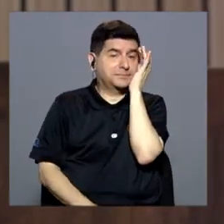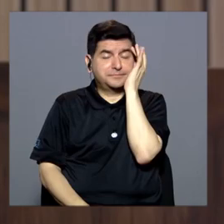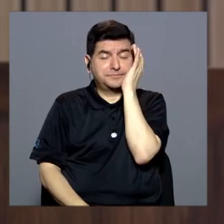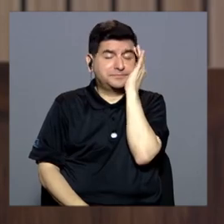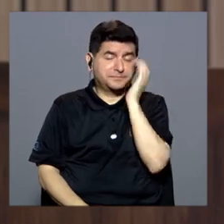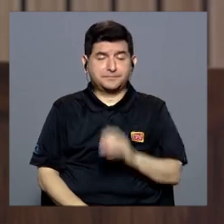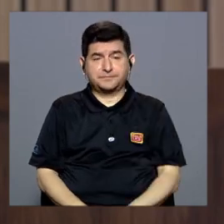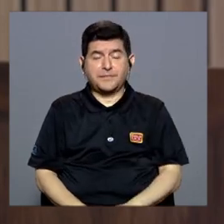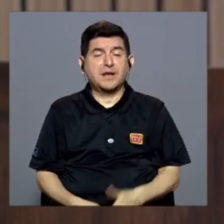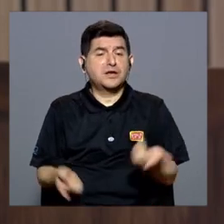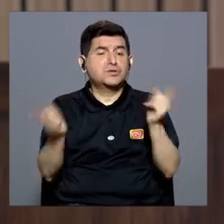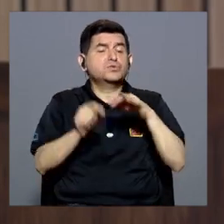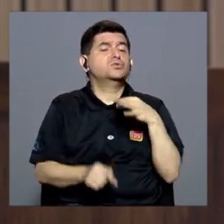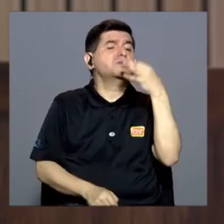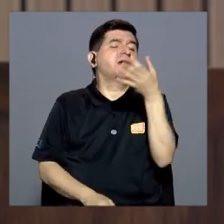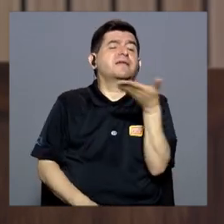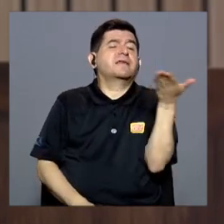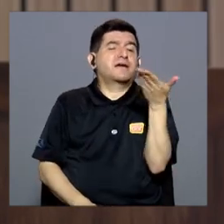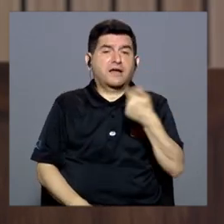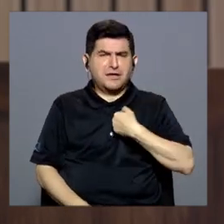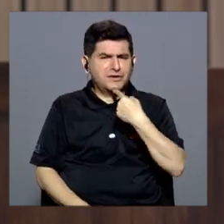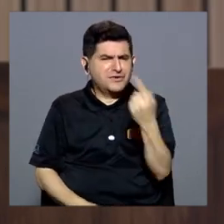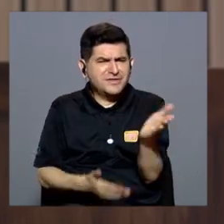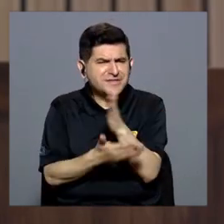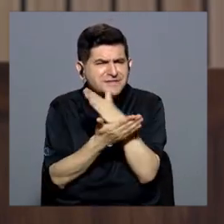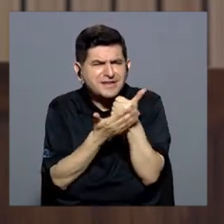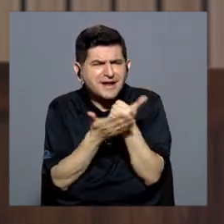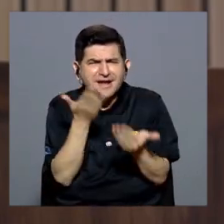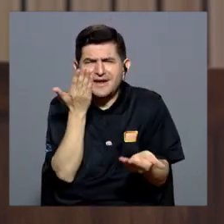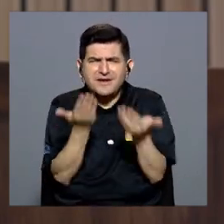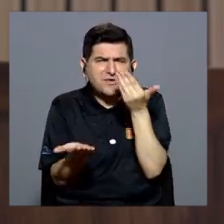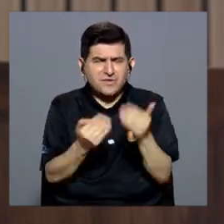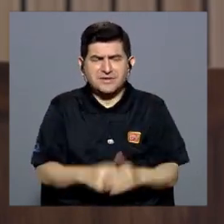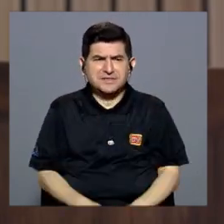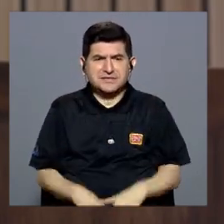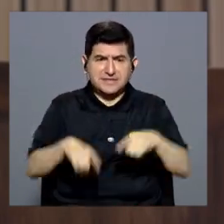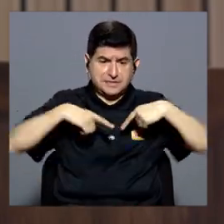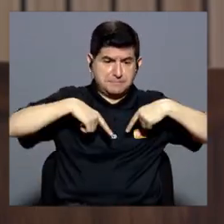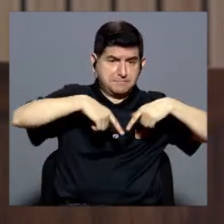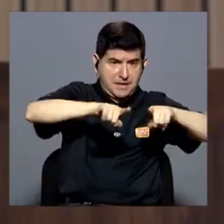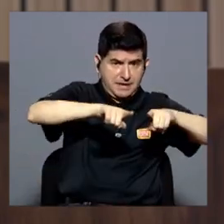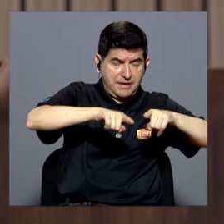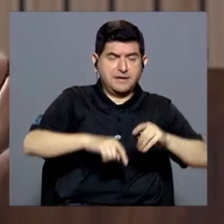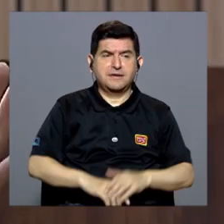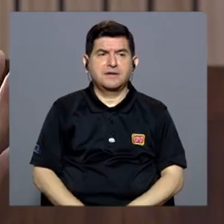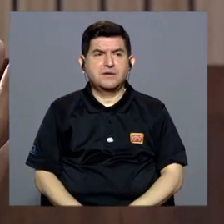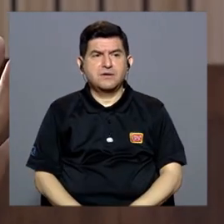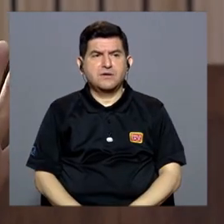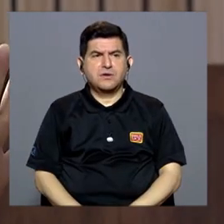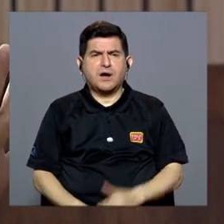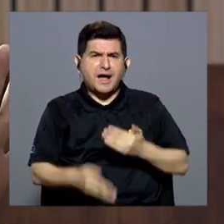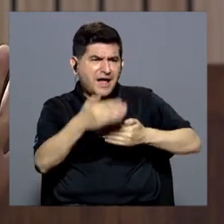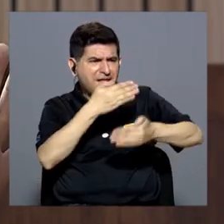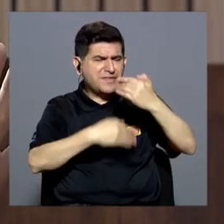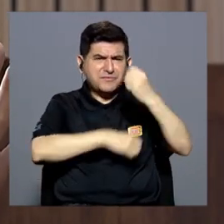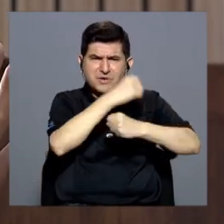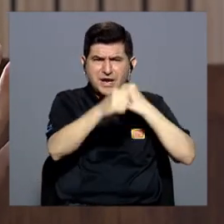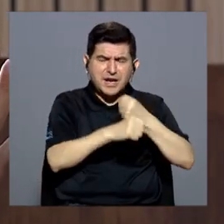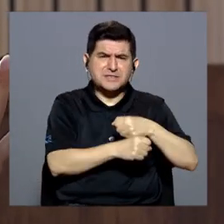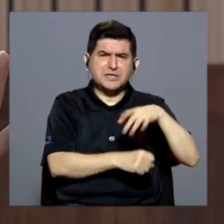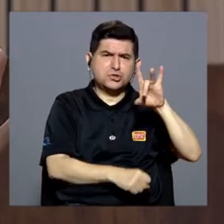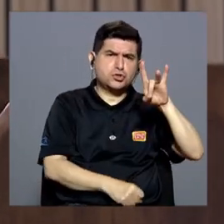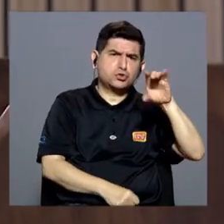de lo que podría pasar. Y yo quiero mencionar algo nada más aquí como en paralelo. ¿Estaremos volviendo a los 80 y los